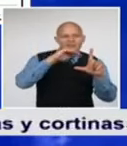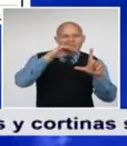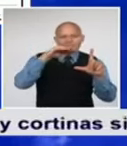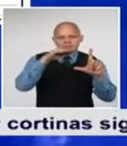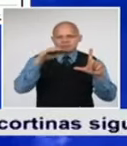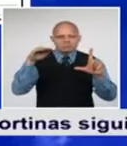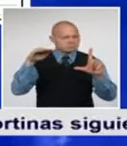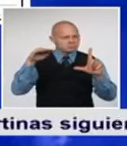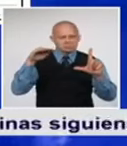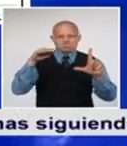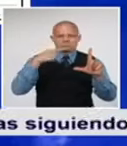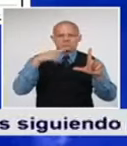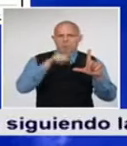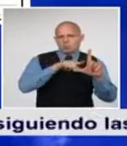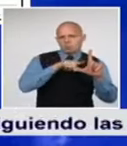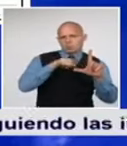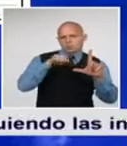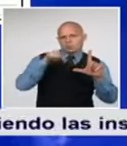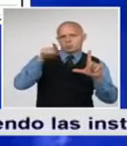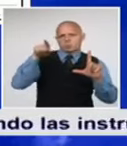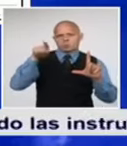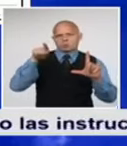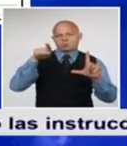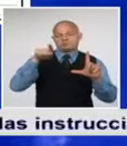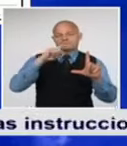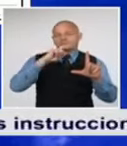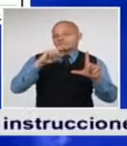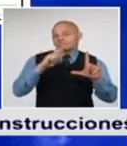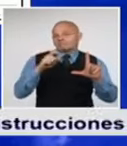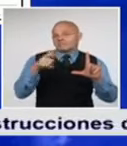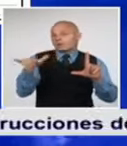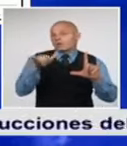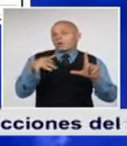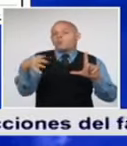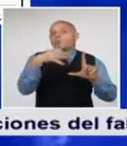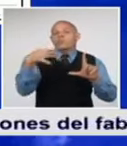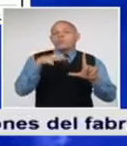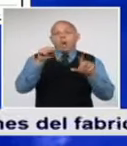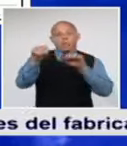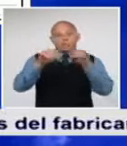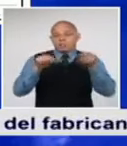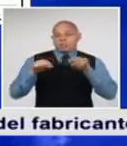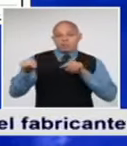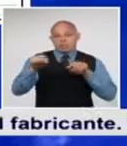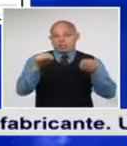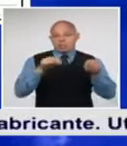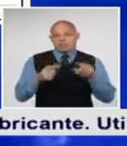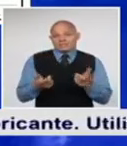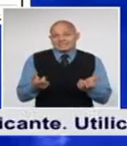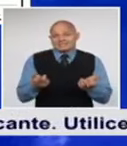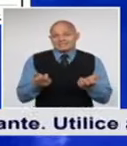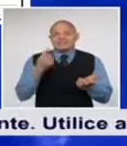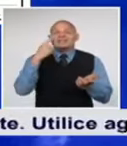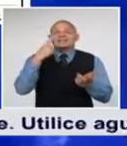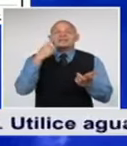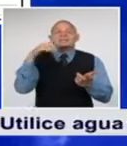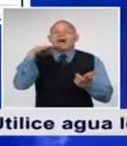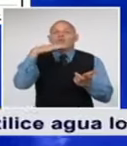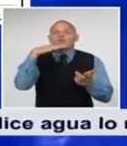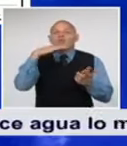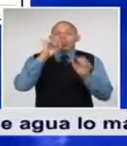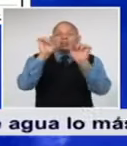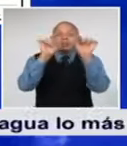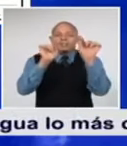de la pandemia, muy disperso en toda su provincia, caracterizado por incluso la distribución que